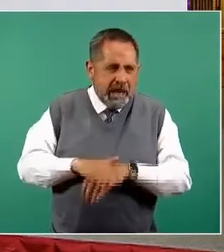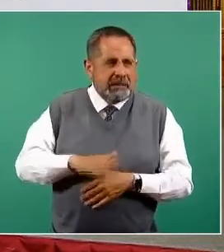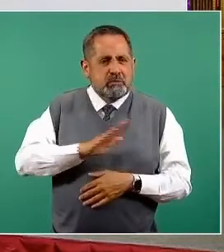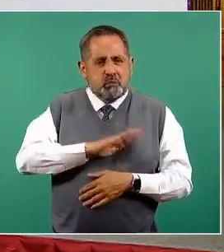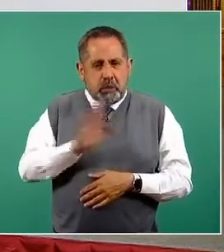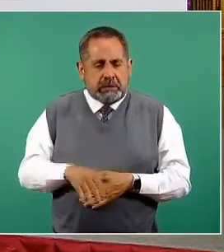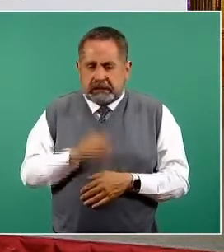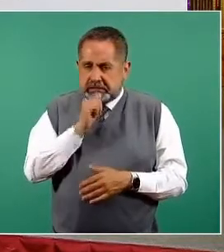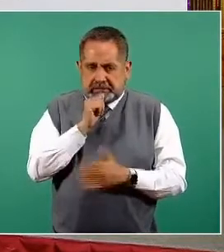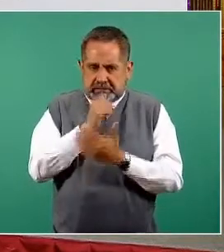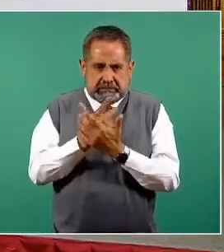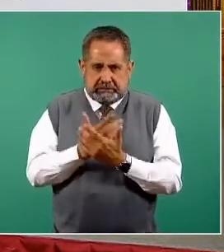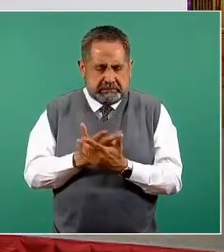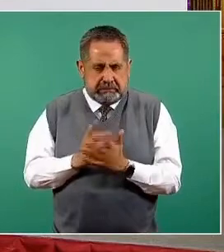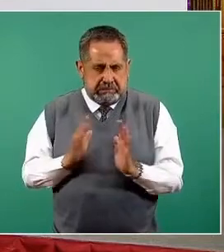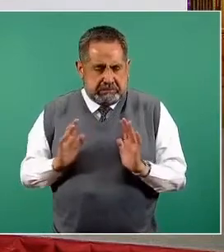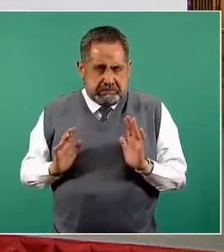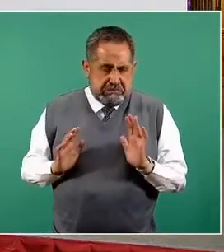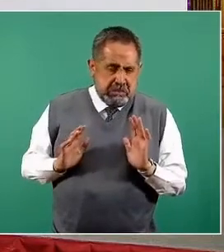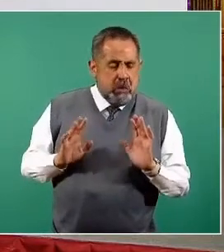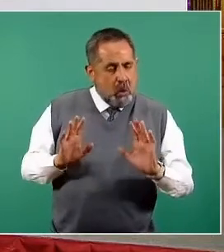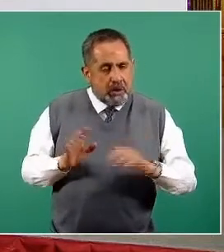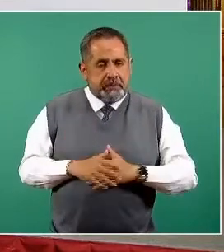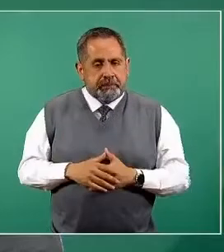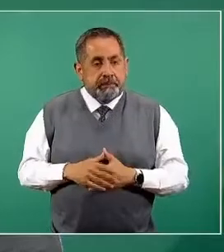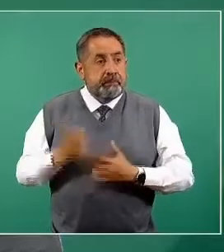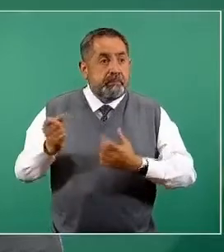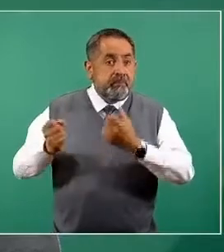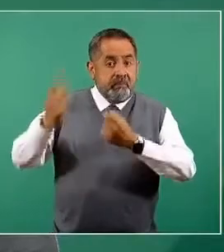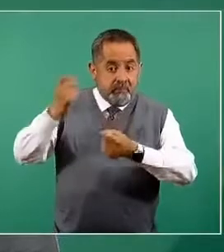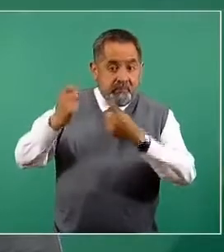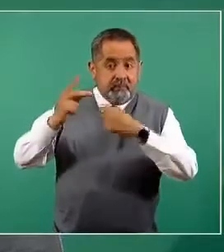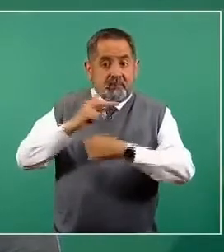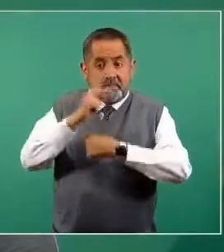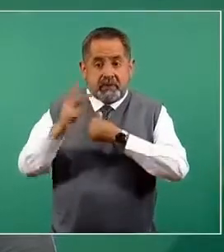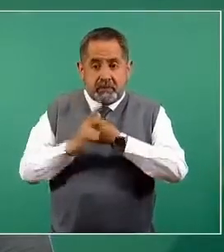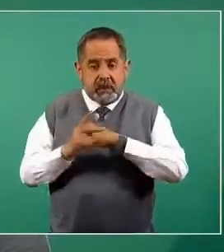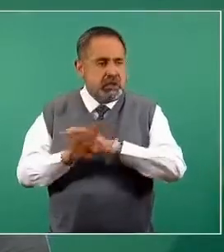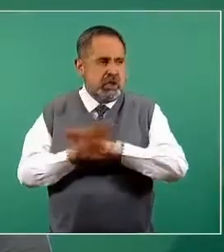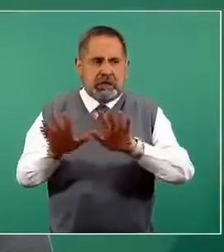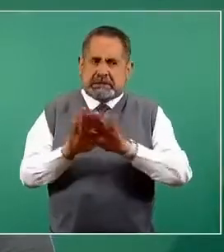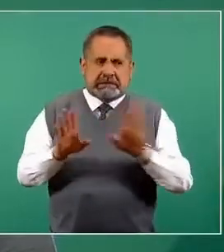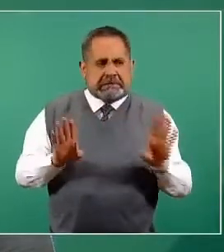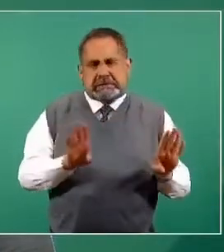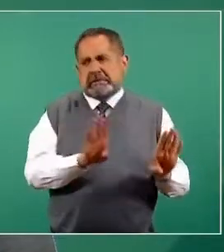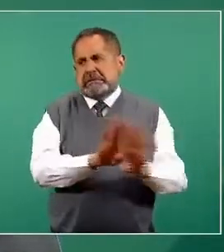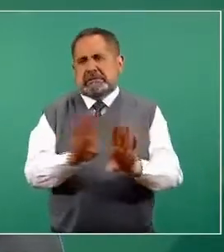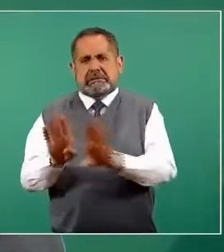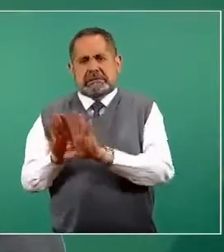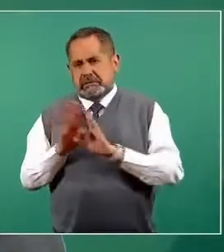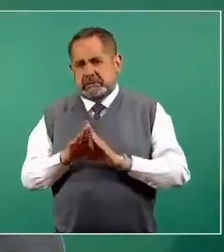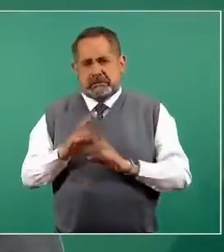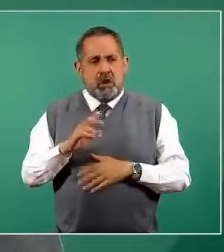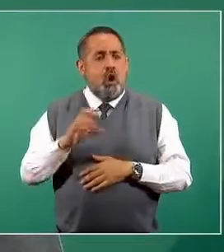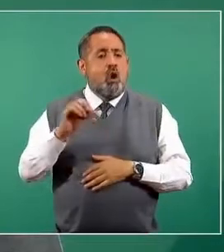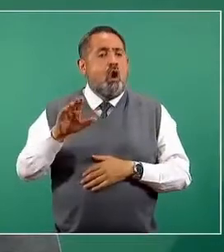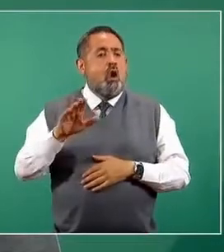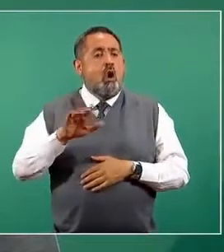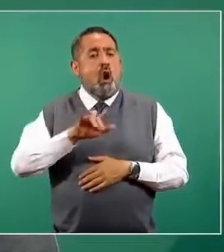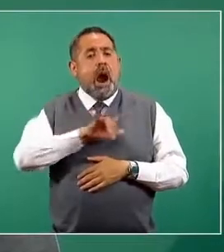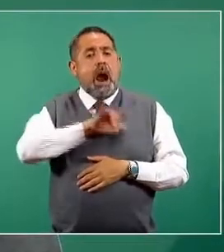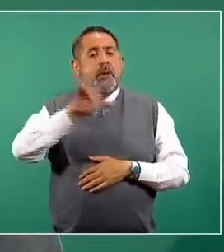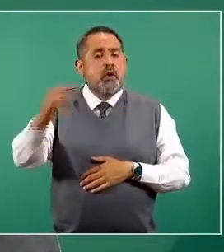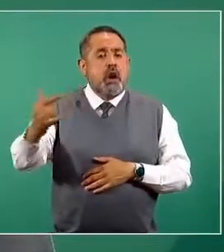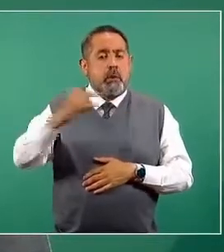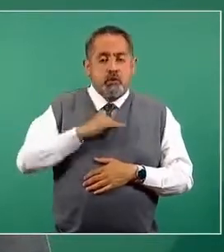más virulentas. Y algunos países han puesto restricciones de vuelos o